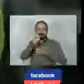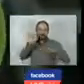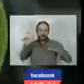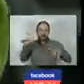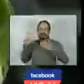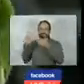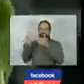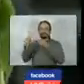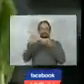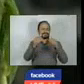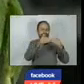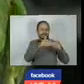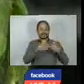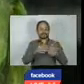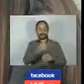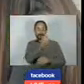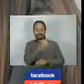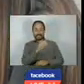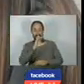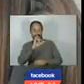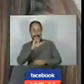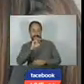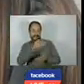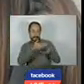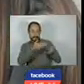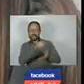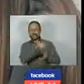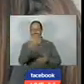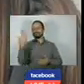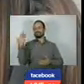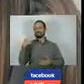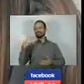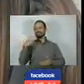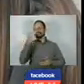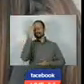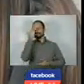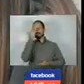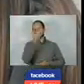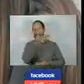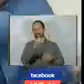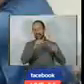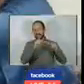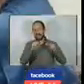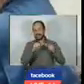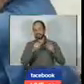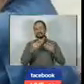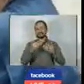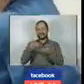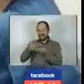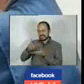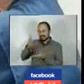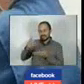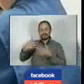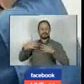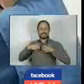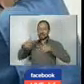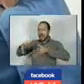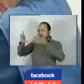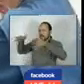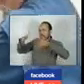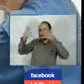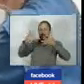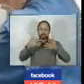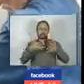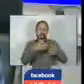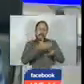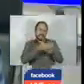entre otros. Conversamos con Celina Dueñas, experta en el área, quien nos mencionó la diferencia entre un animal de vida silvestre y